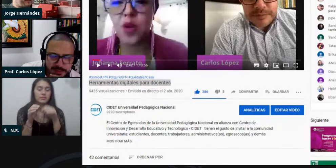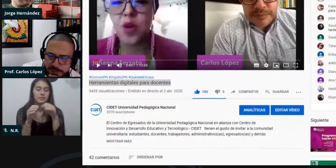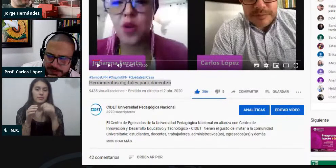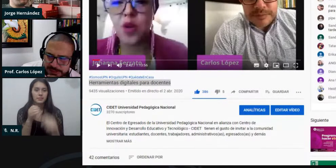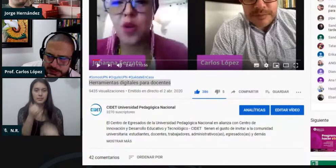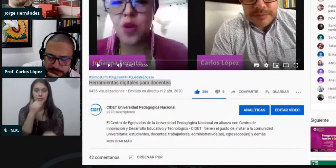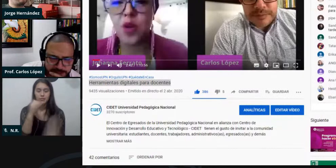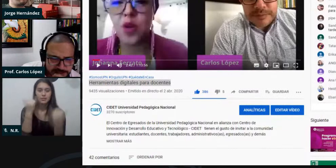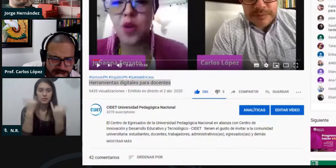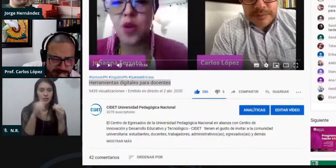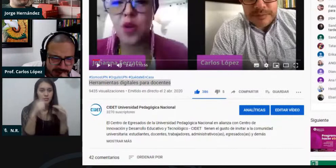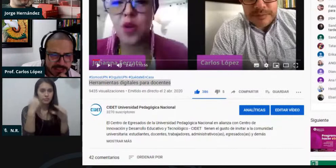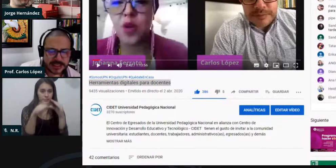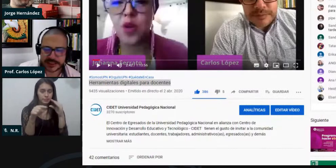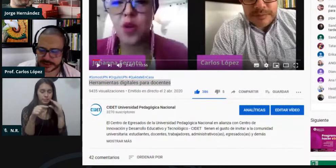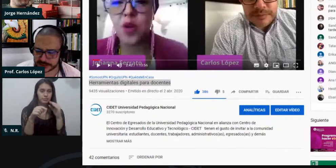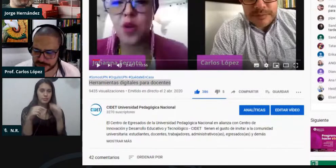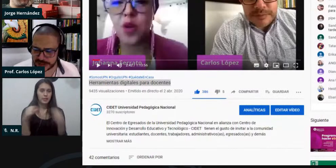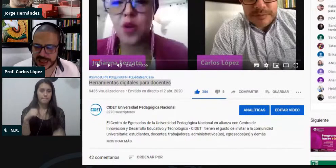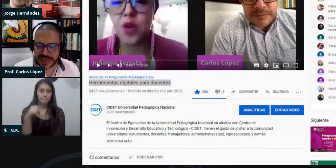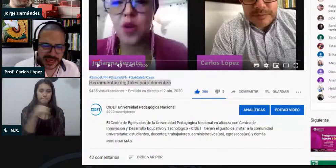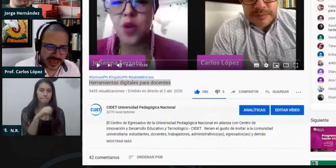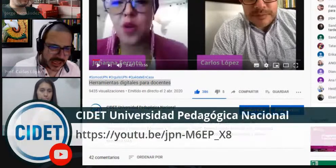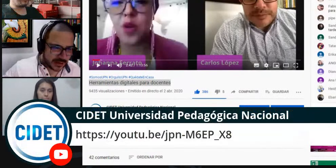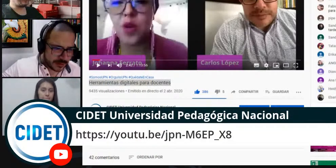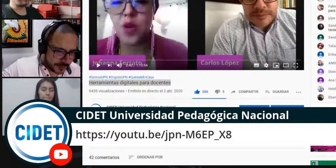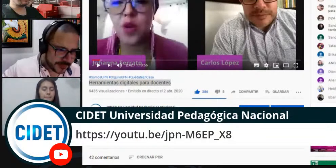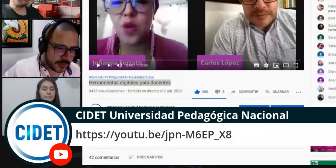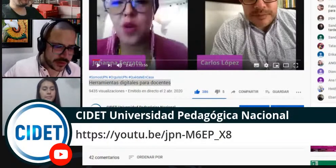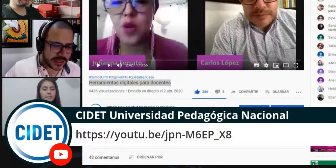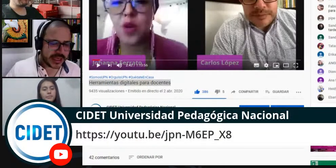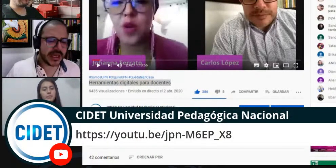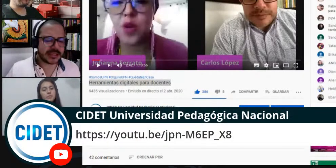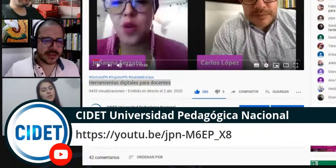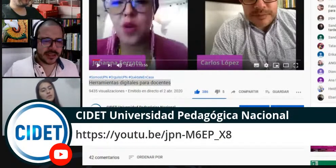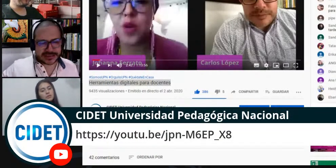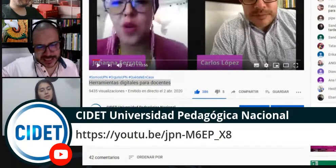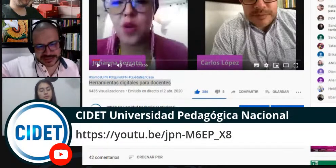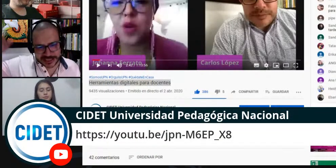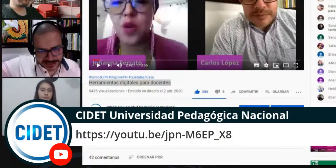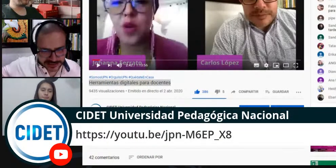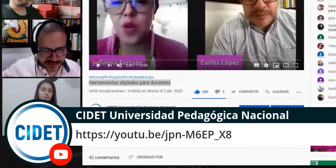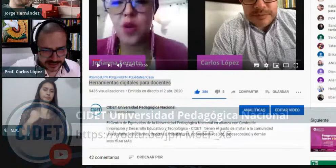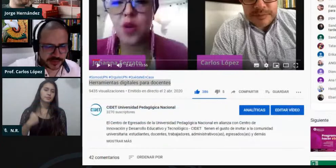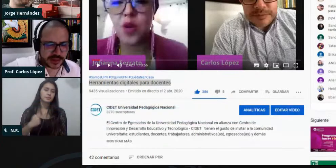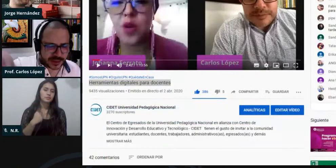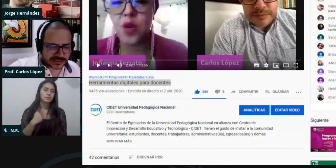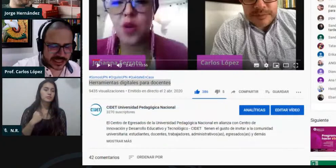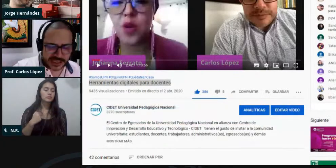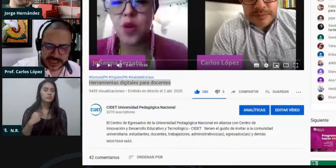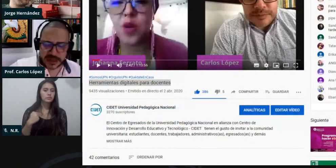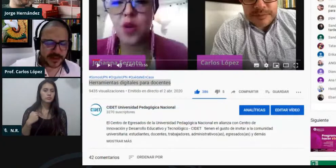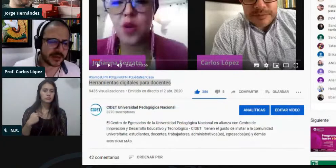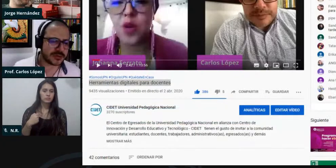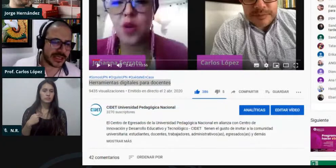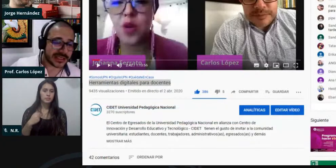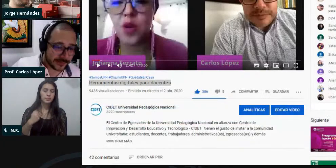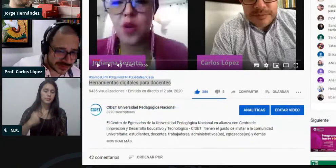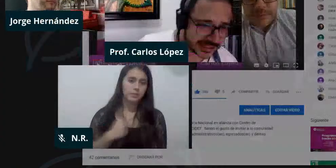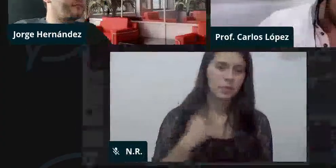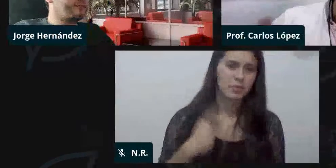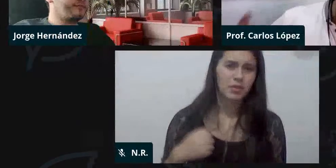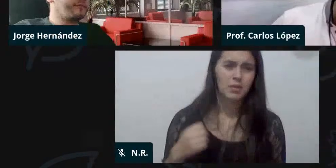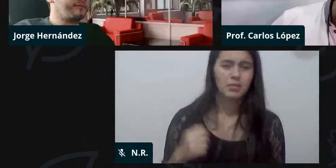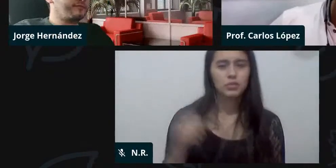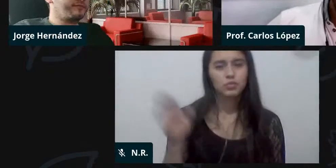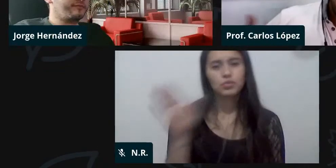envié al privado para que lo compartas ahí. ¿Listo? Perfecto. Aquí está. Por favor, está en el chat de este video y está ahí para que ustedes